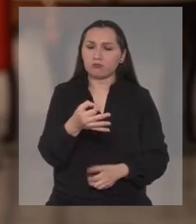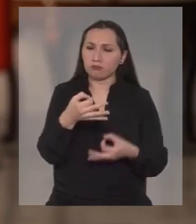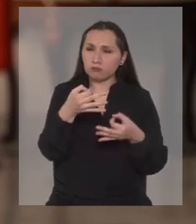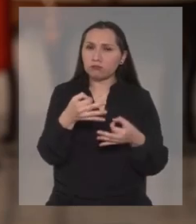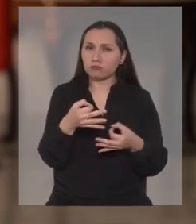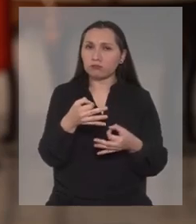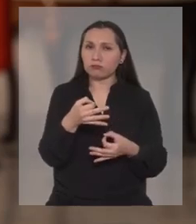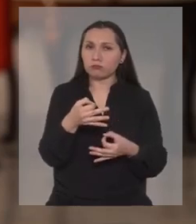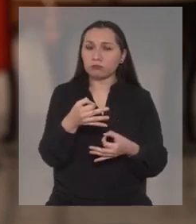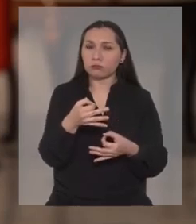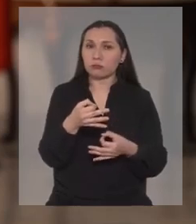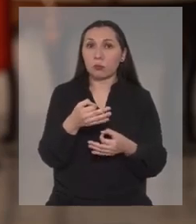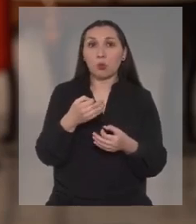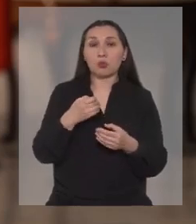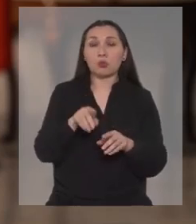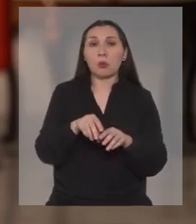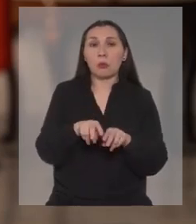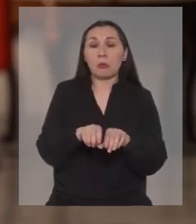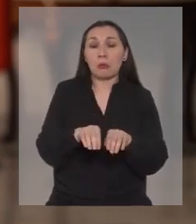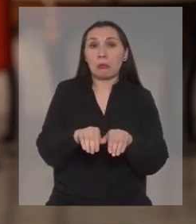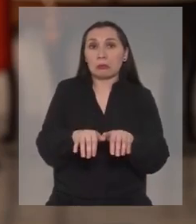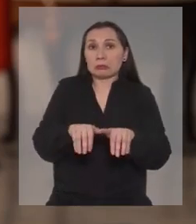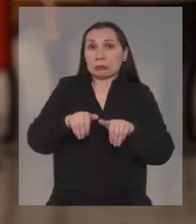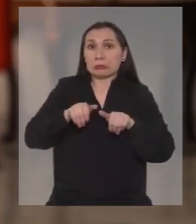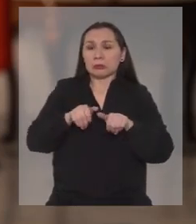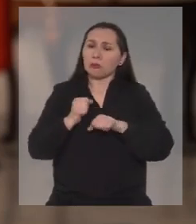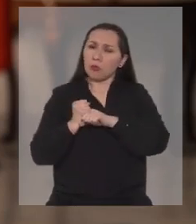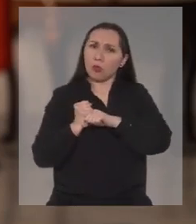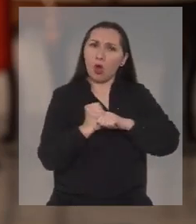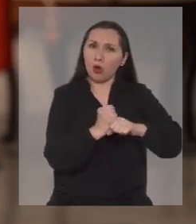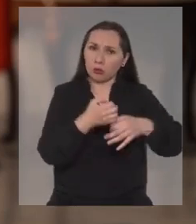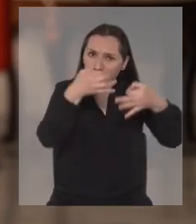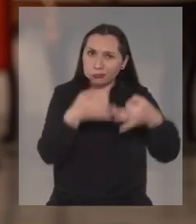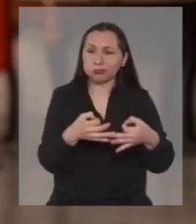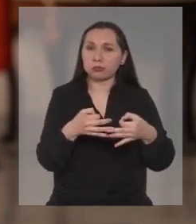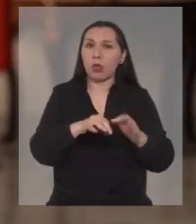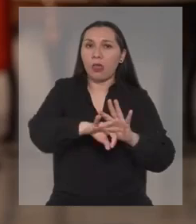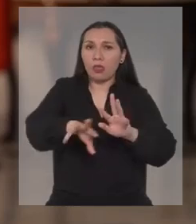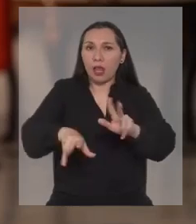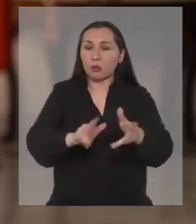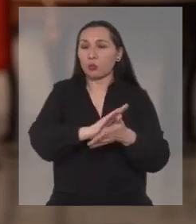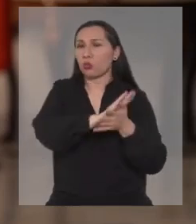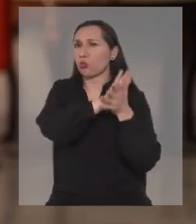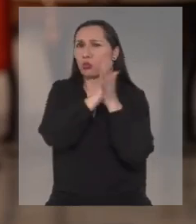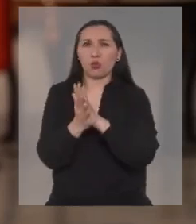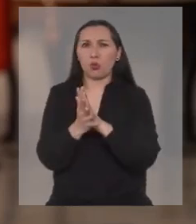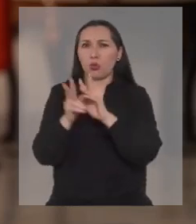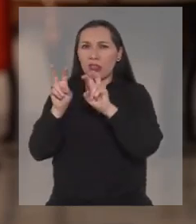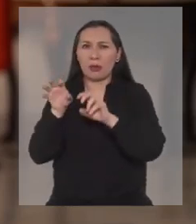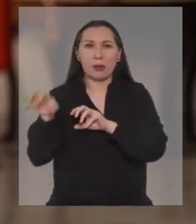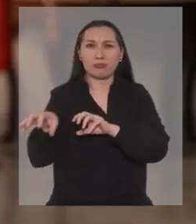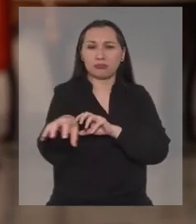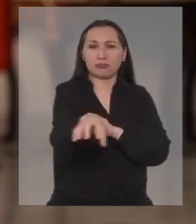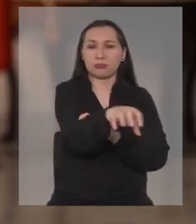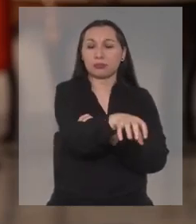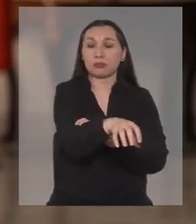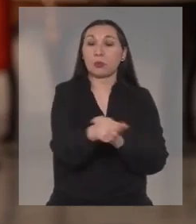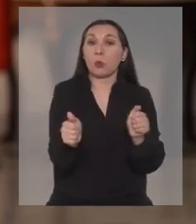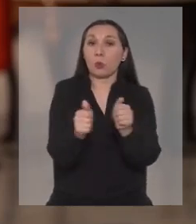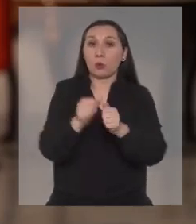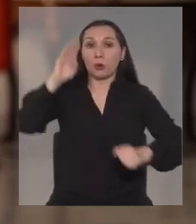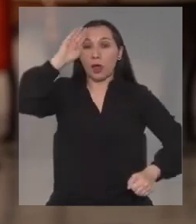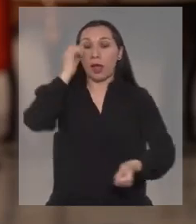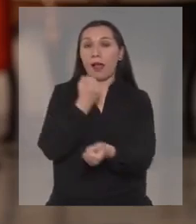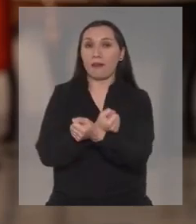convicción que no voy a dar patar en combatir de manera firme la delincuencia en todas sus dimensiones junto a